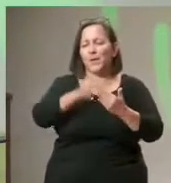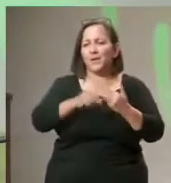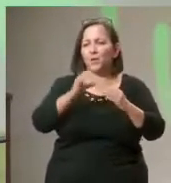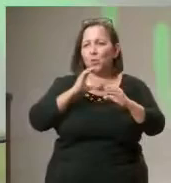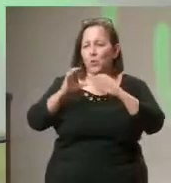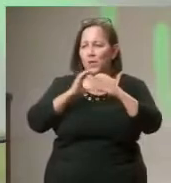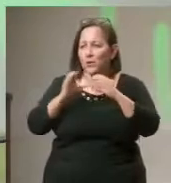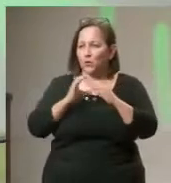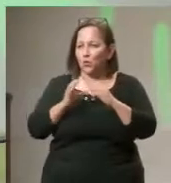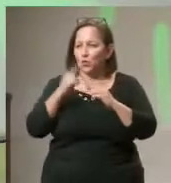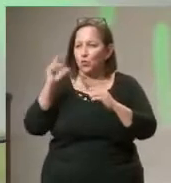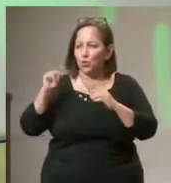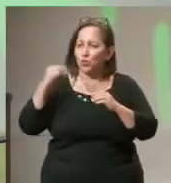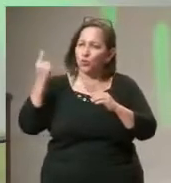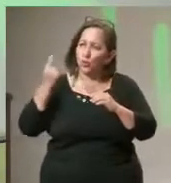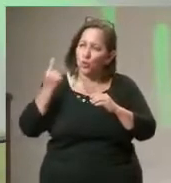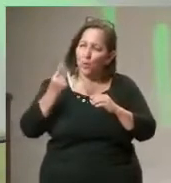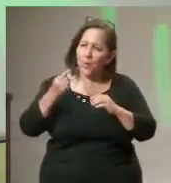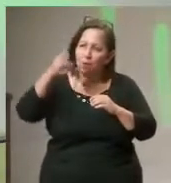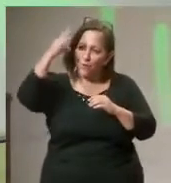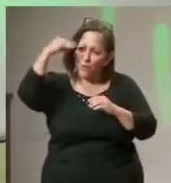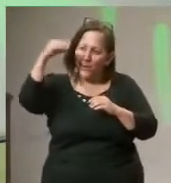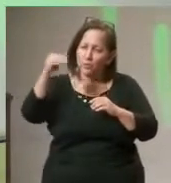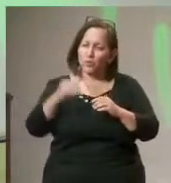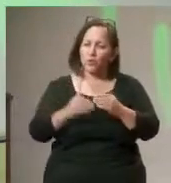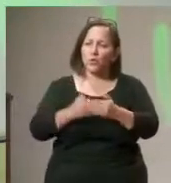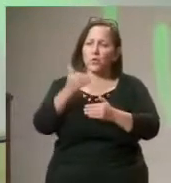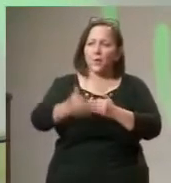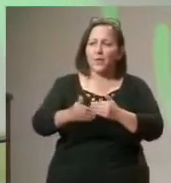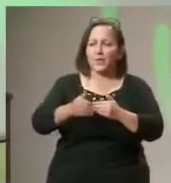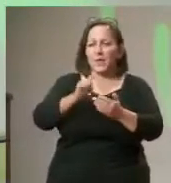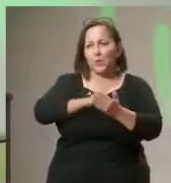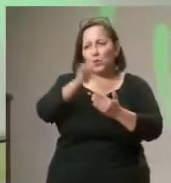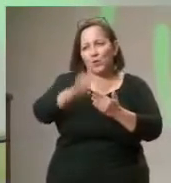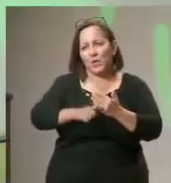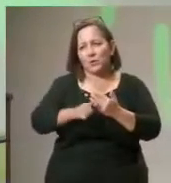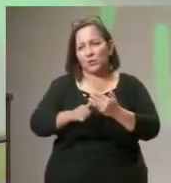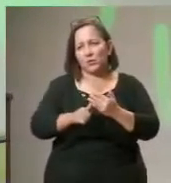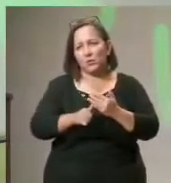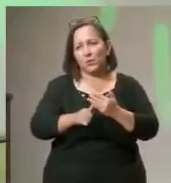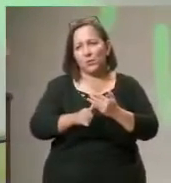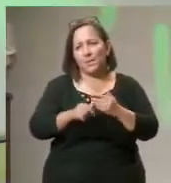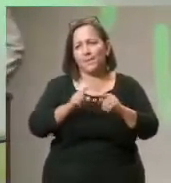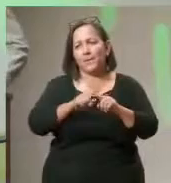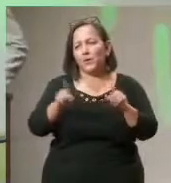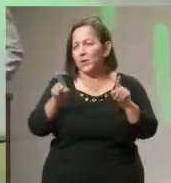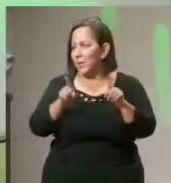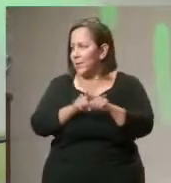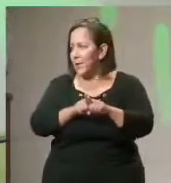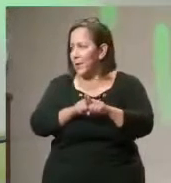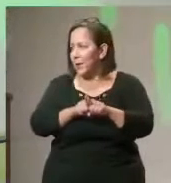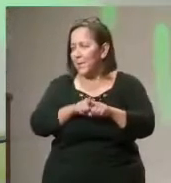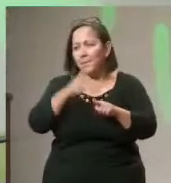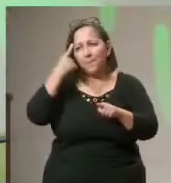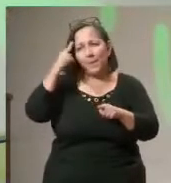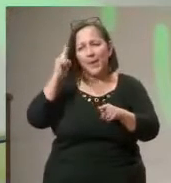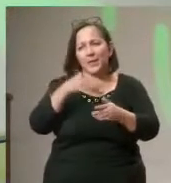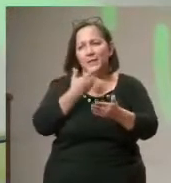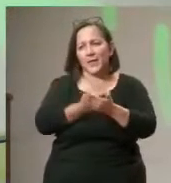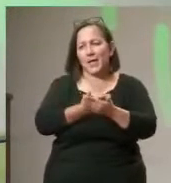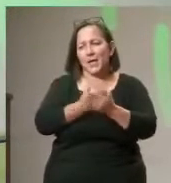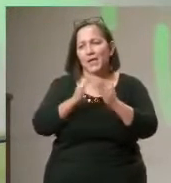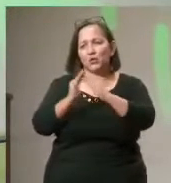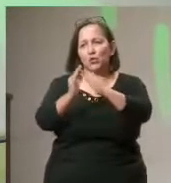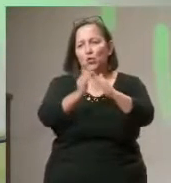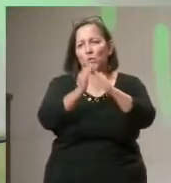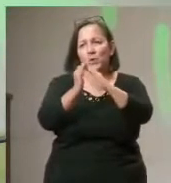solamente para informar sobre los avances del proyecto a nivel de instituciones, sino también para llegar a las